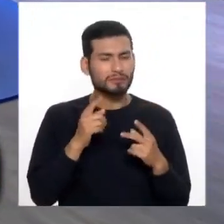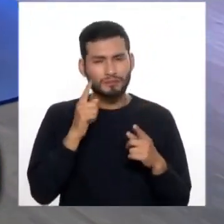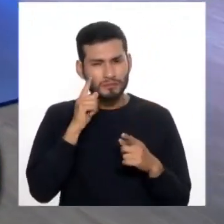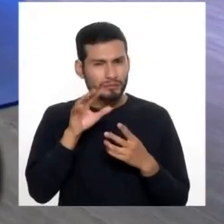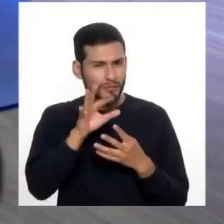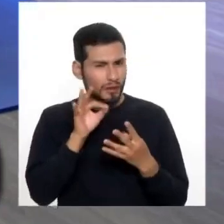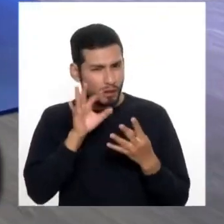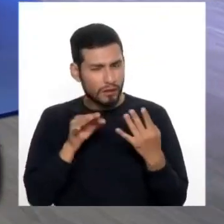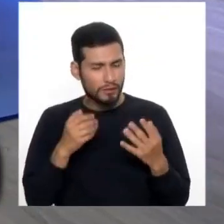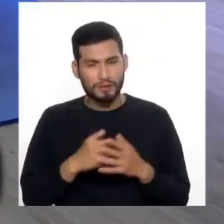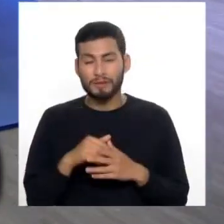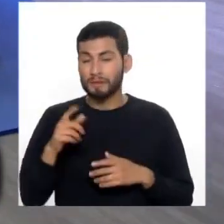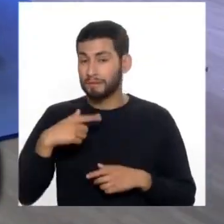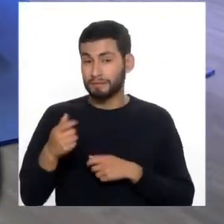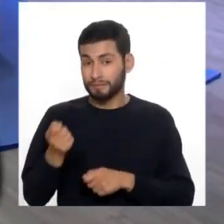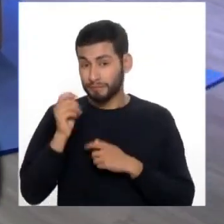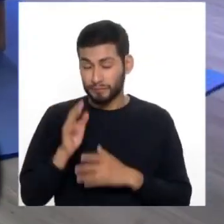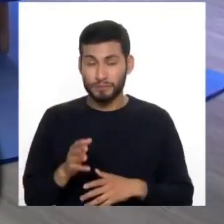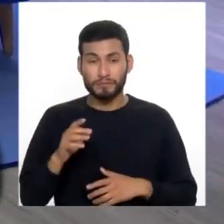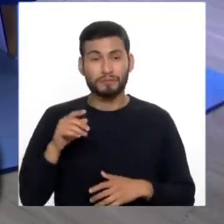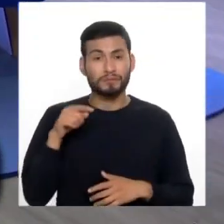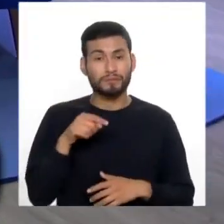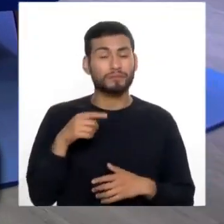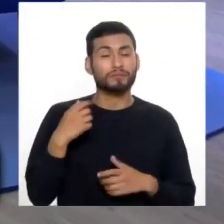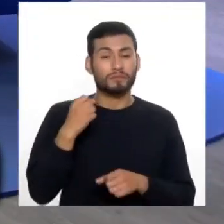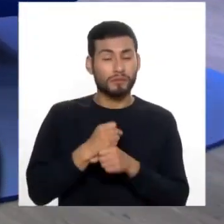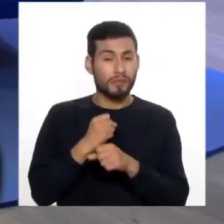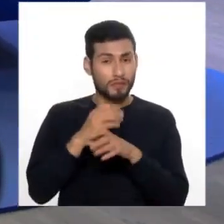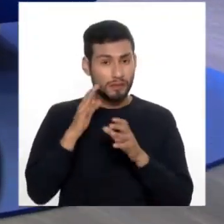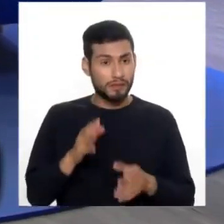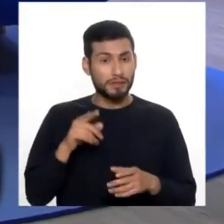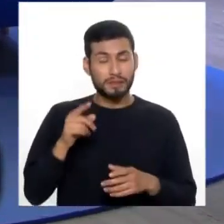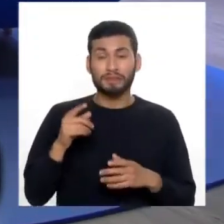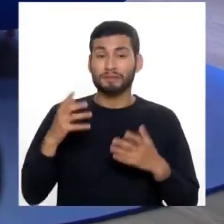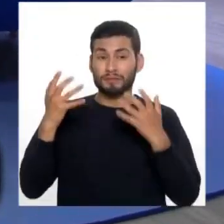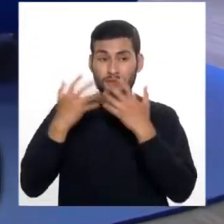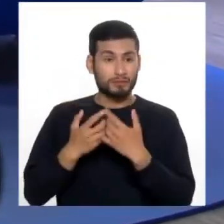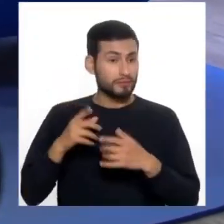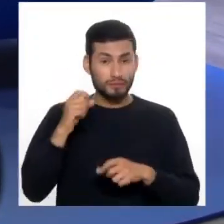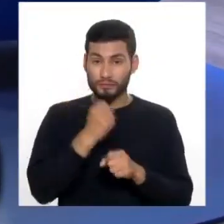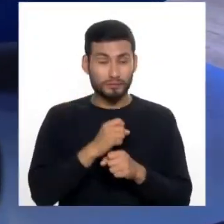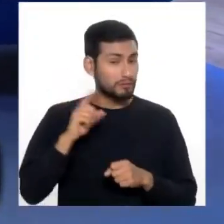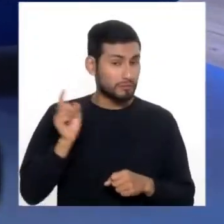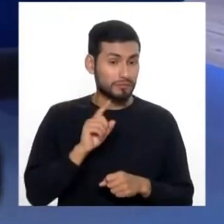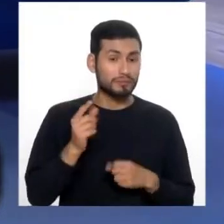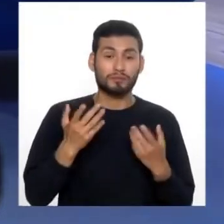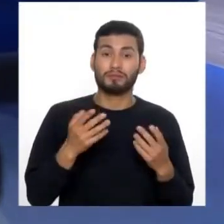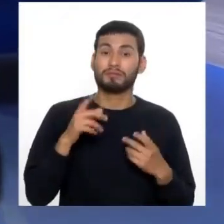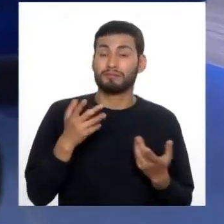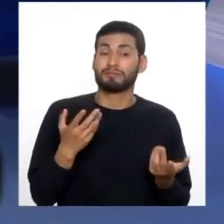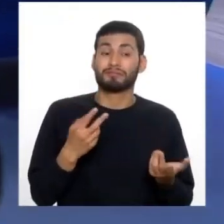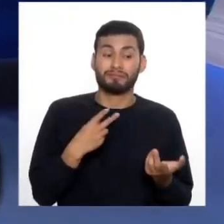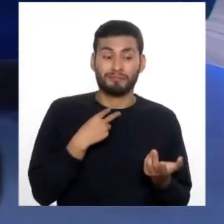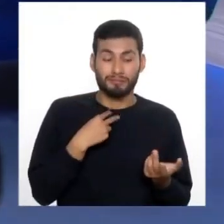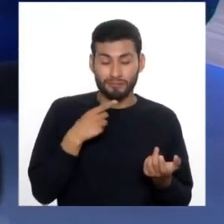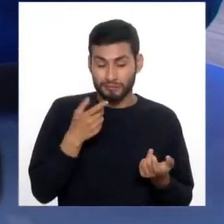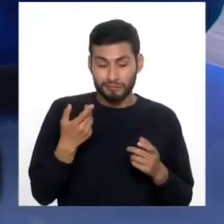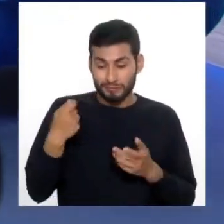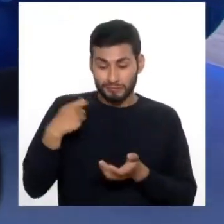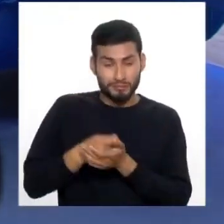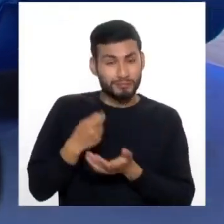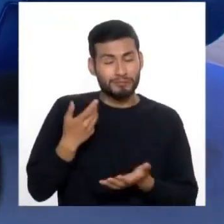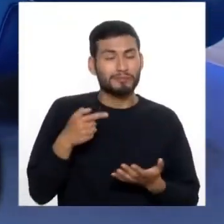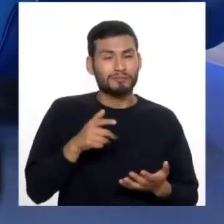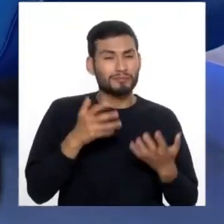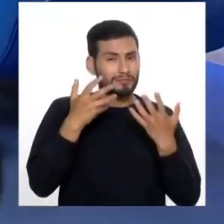alternativas, ¿no? Son pescadores que no van, pescadores y trabajadores de planta que no van a trabajar, que van a tener problemas de liquidez, las